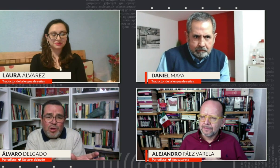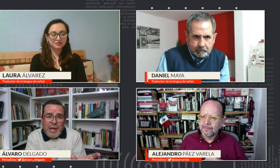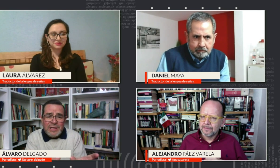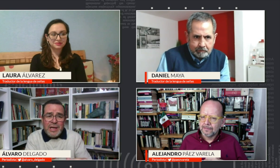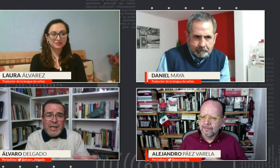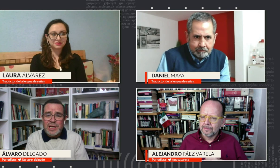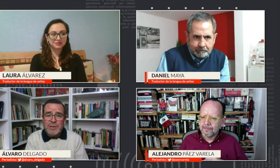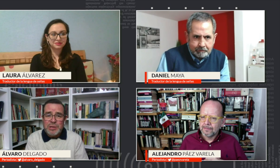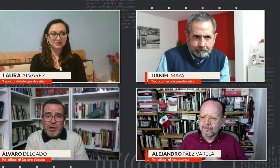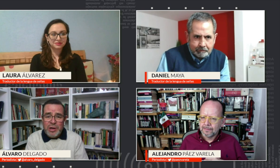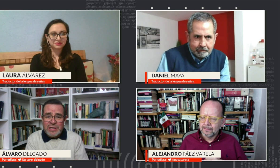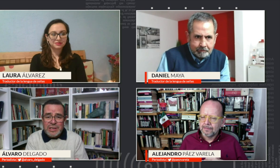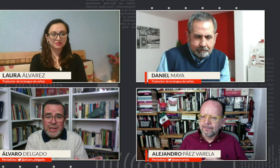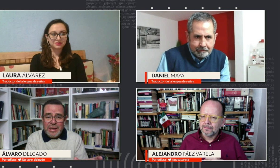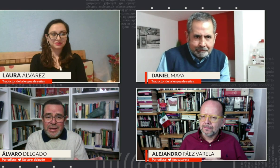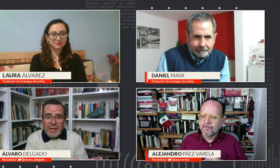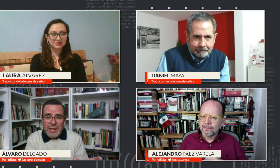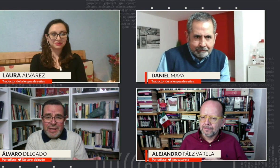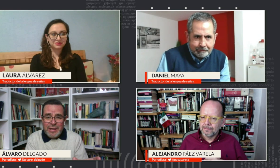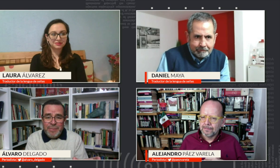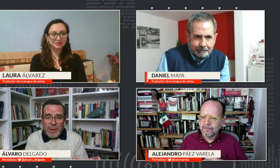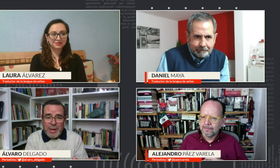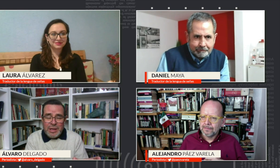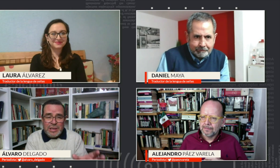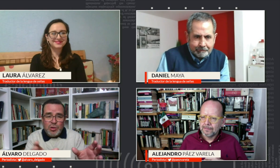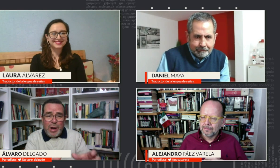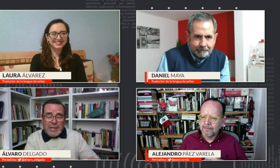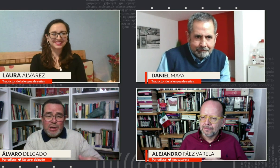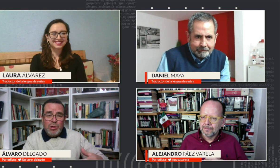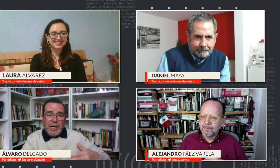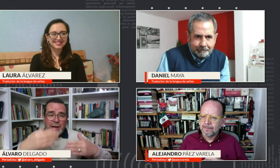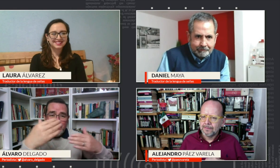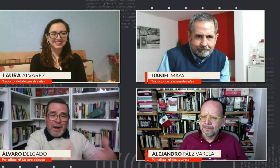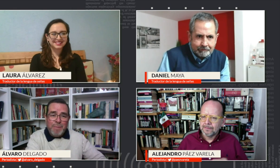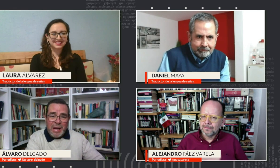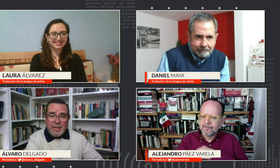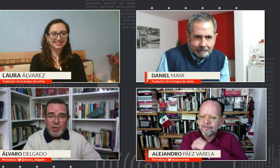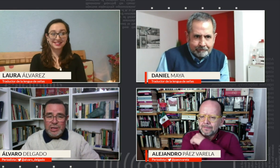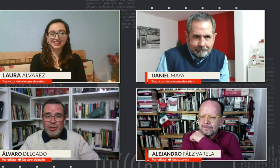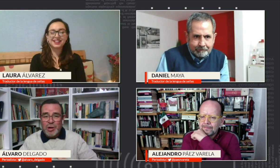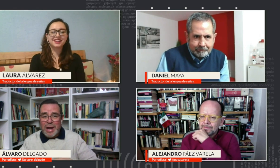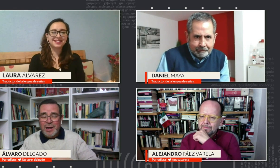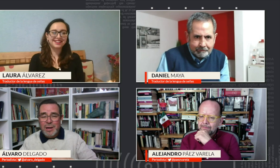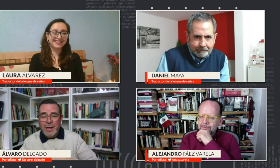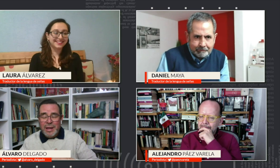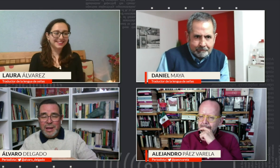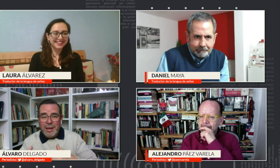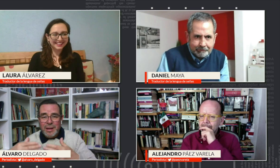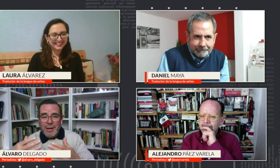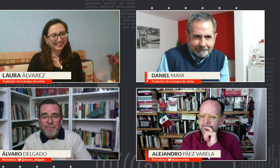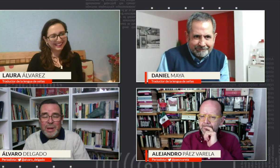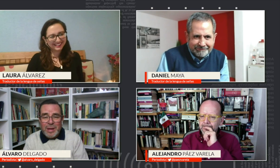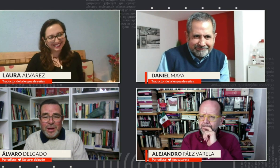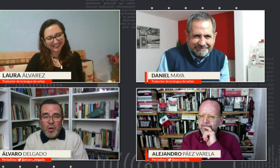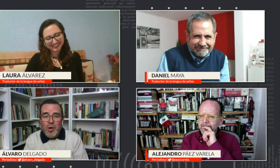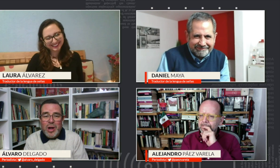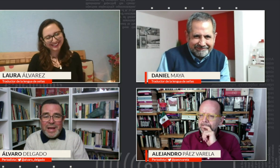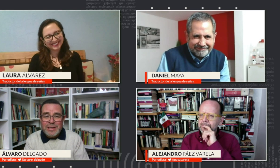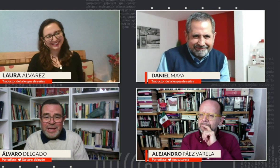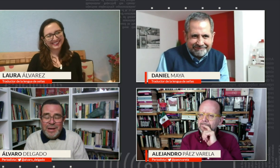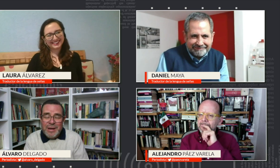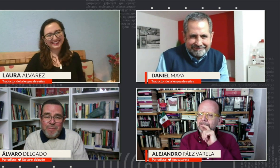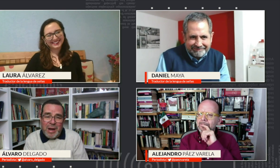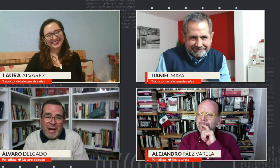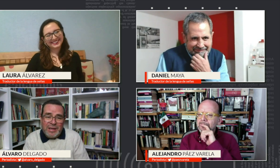¿Y desde dónde hacen las transmisiones? ¿Desde su casa o tienen que ir al Palacio Nacional? ¿Cómo